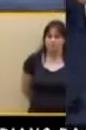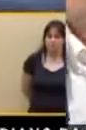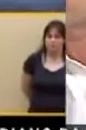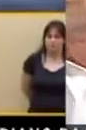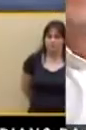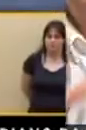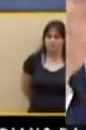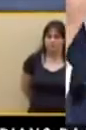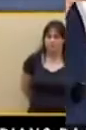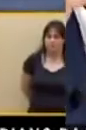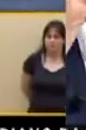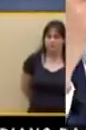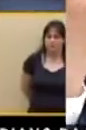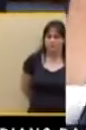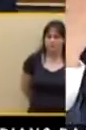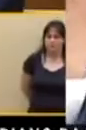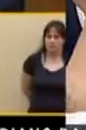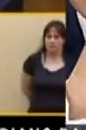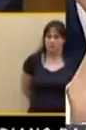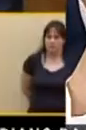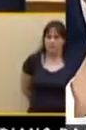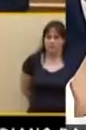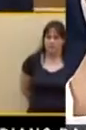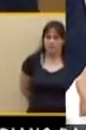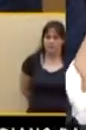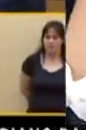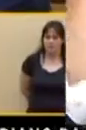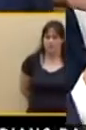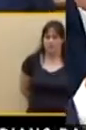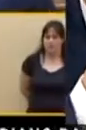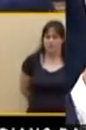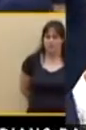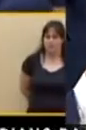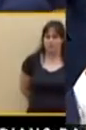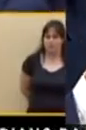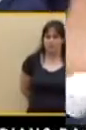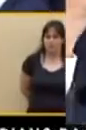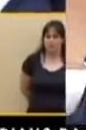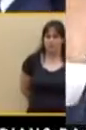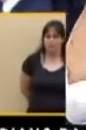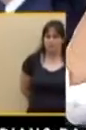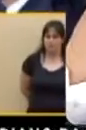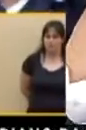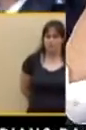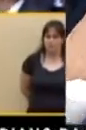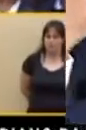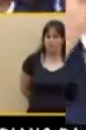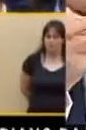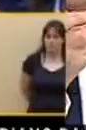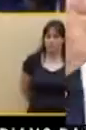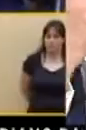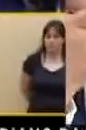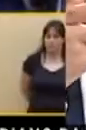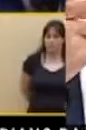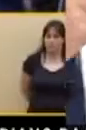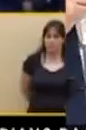ya no llegue de una móvil de la dificultad la dificultad ya la ventaja de podemos es que no ha gobernado por no ha gobernado